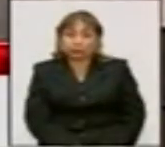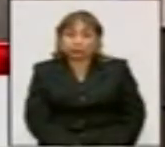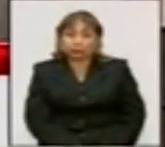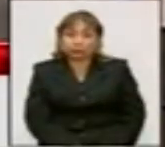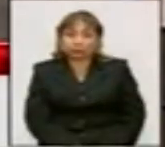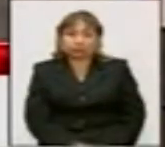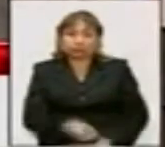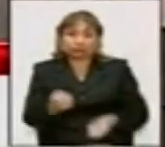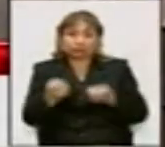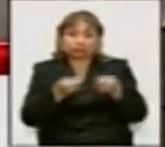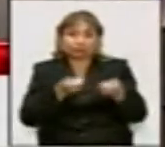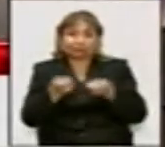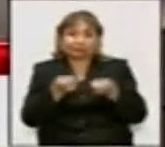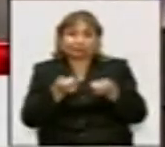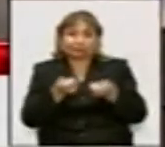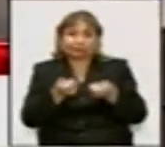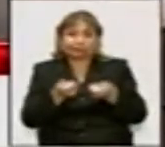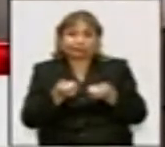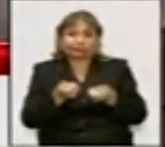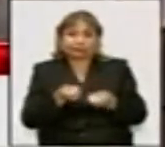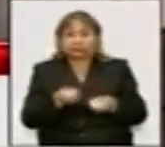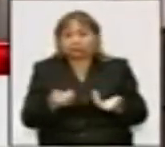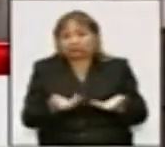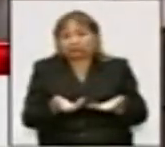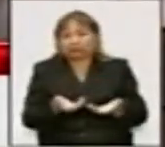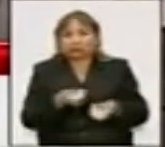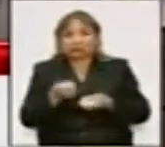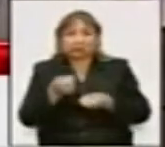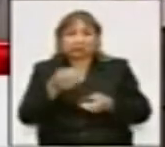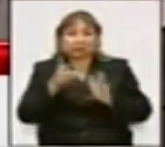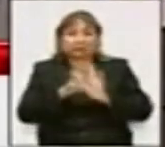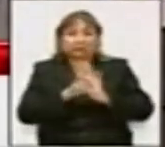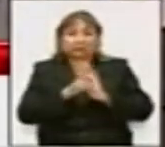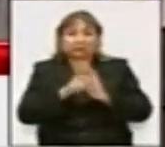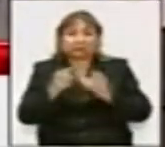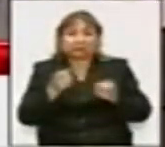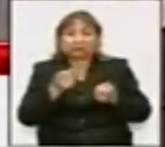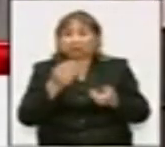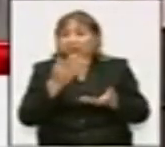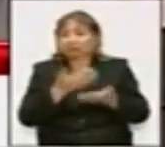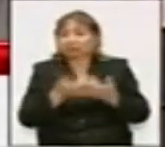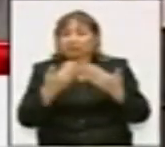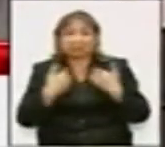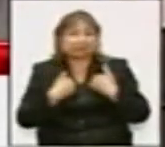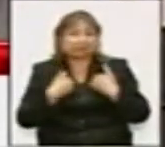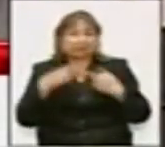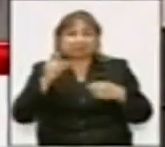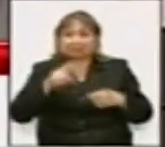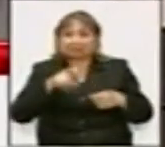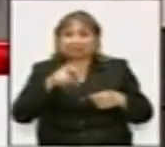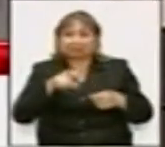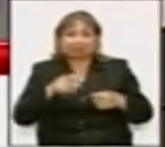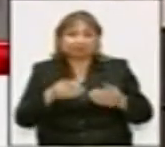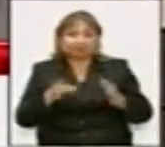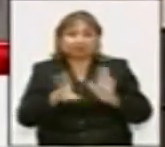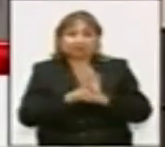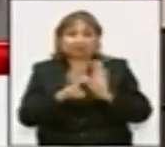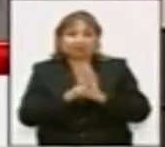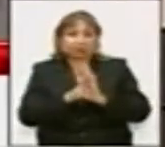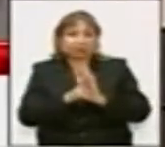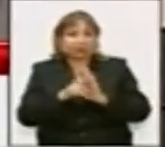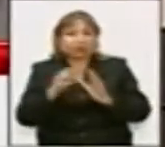gobernantes claros brazos legales brazos reales de gobernantes que no tienen necesariamente una vocación democrática